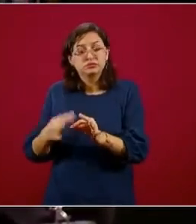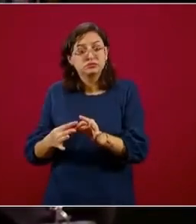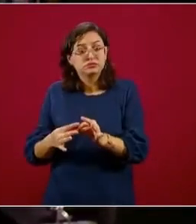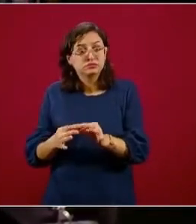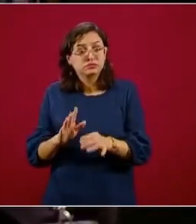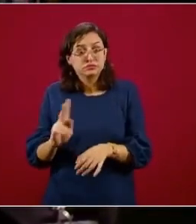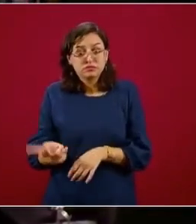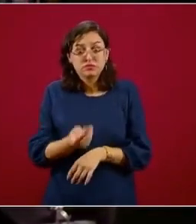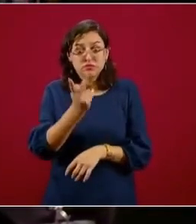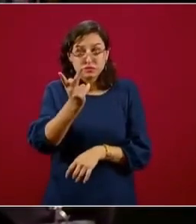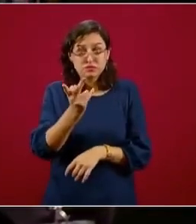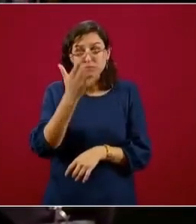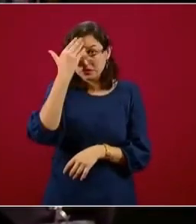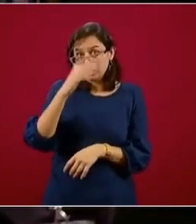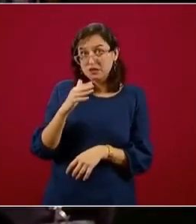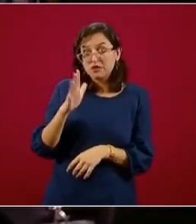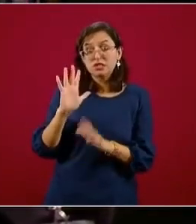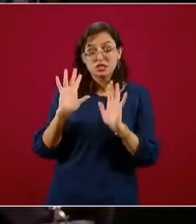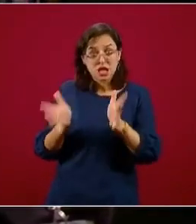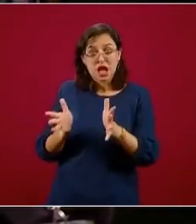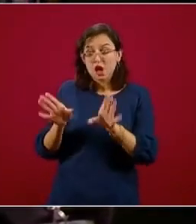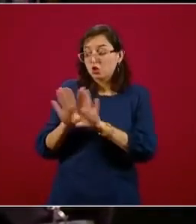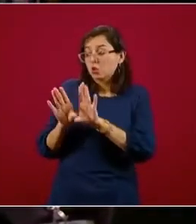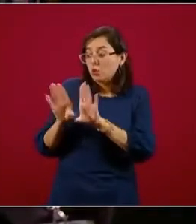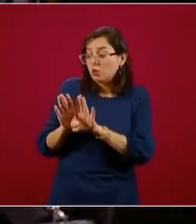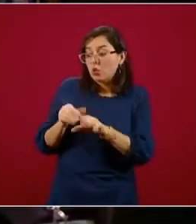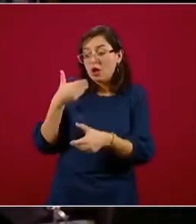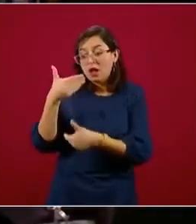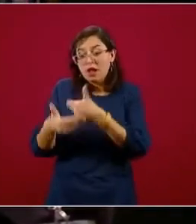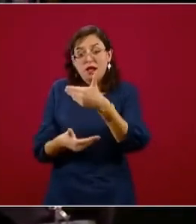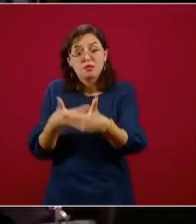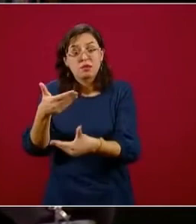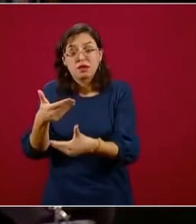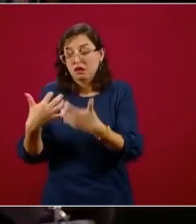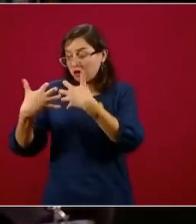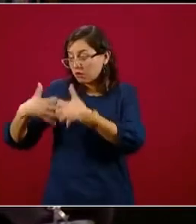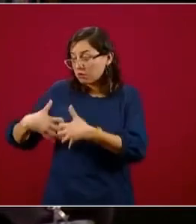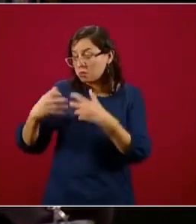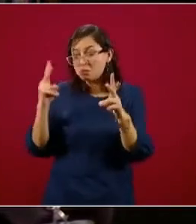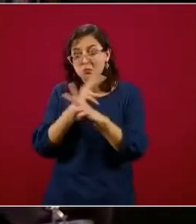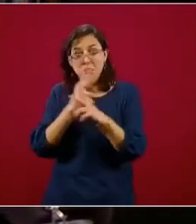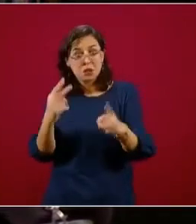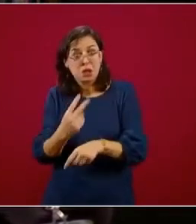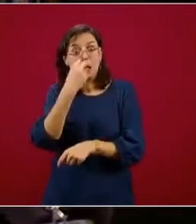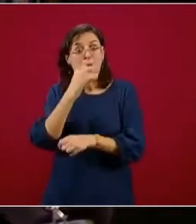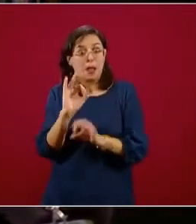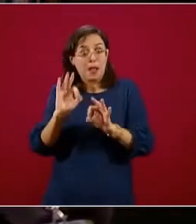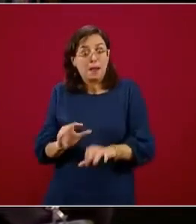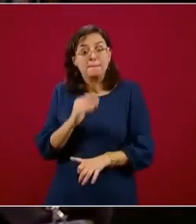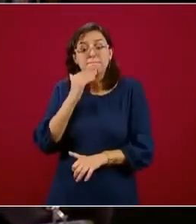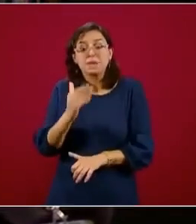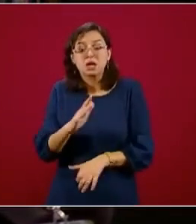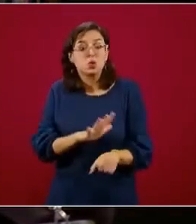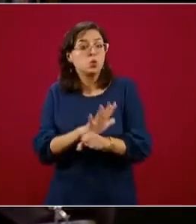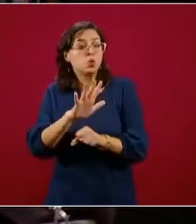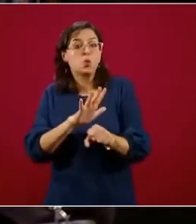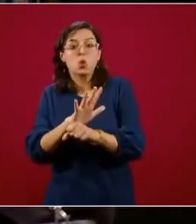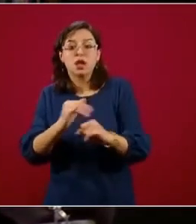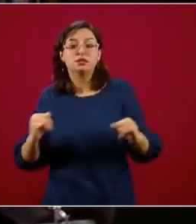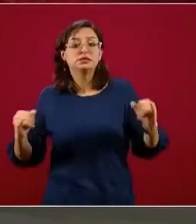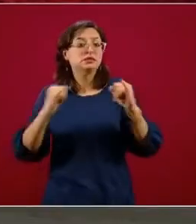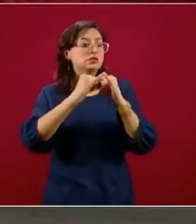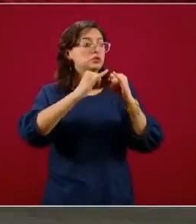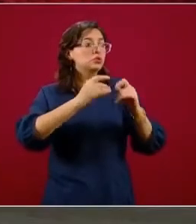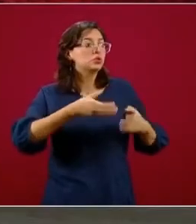preguntarle si tienen información de cómo va el avance de estos ventiladores y a qué instituciones se distribuirían, por